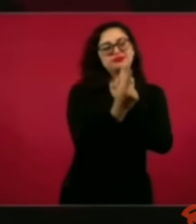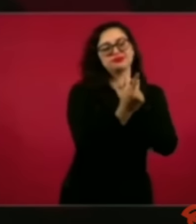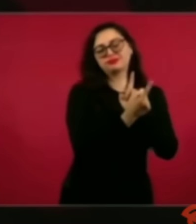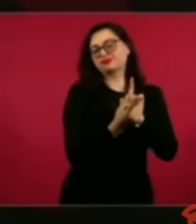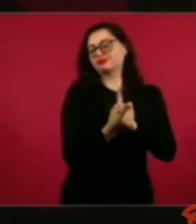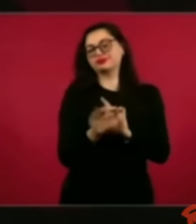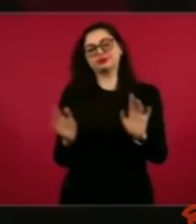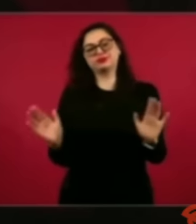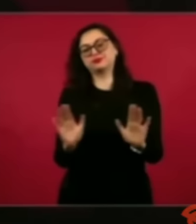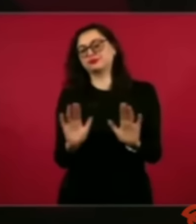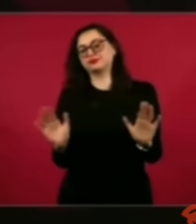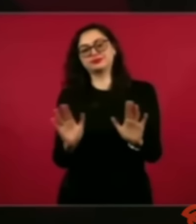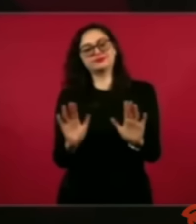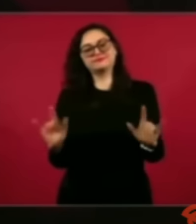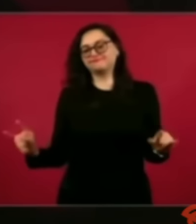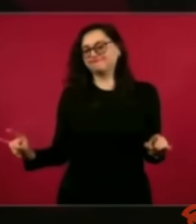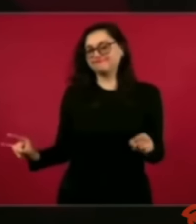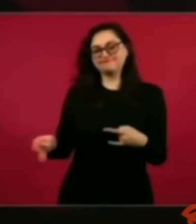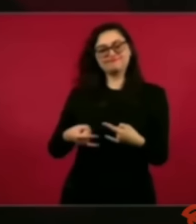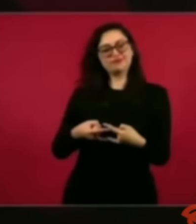y quiero cambiar.